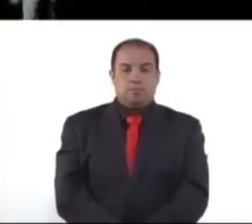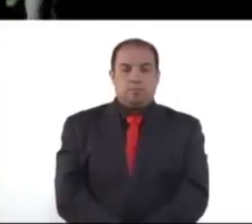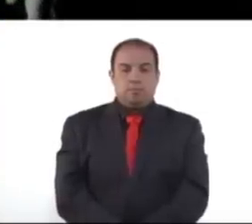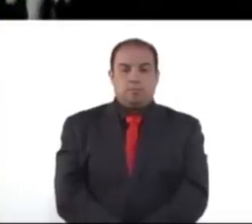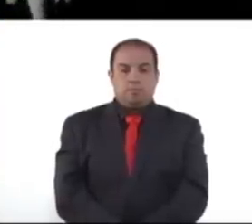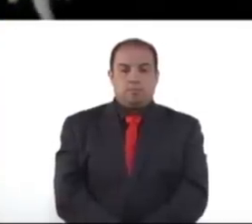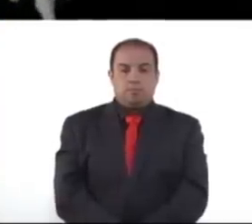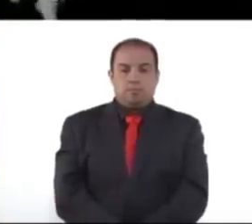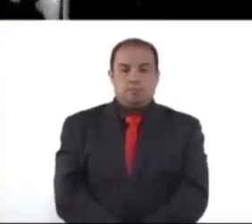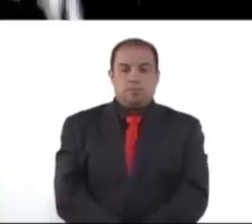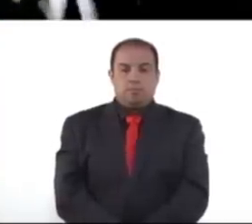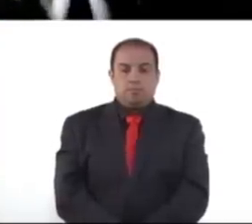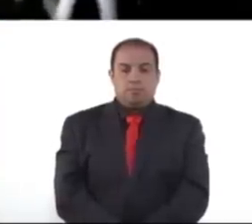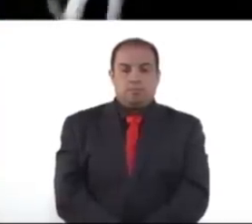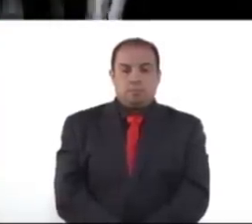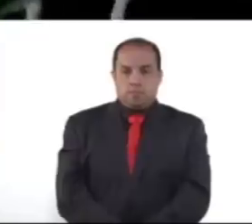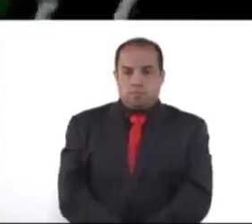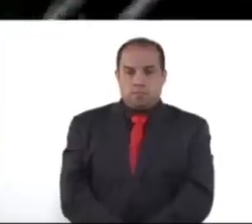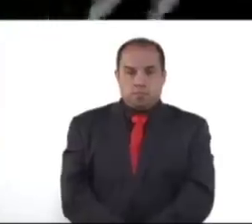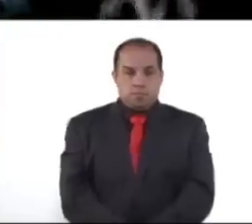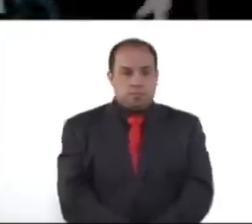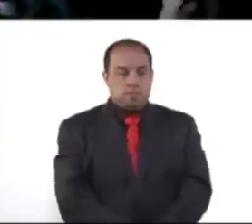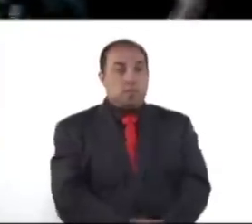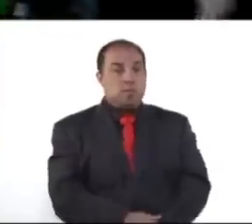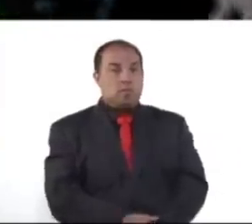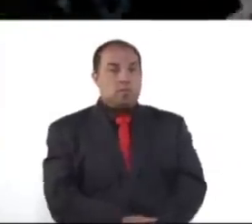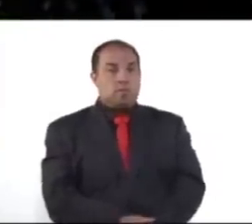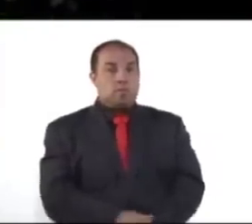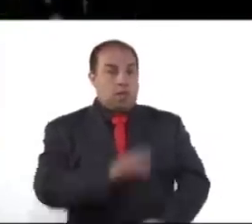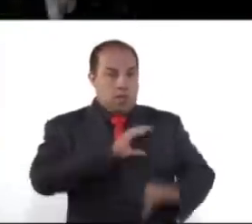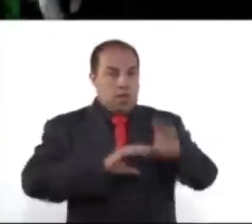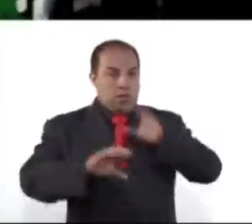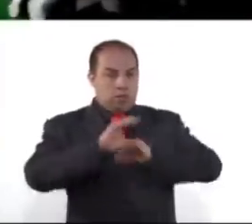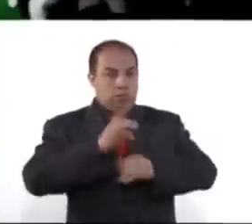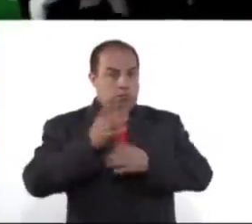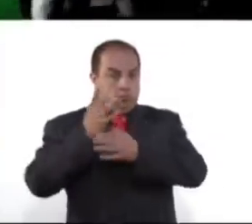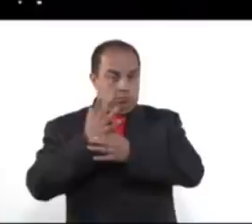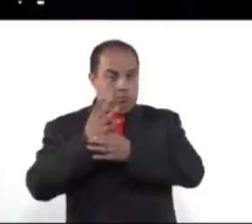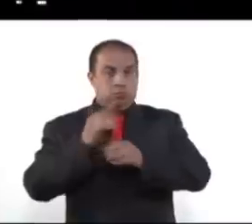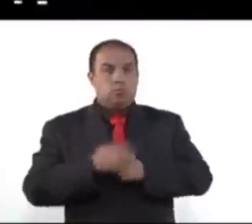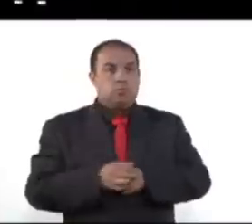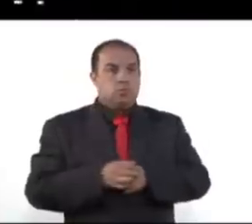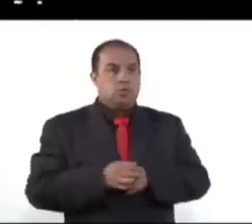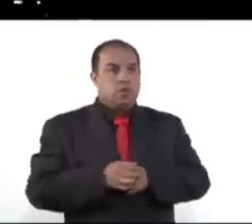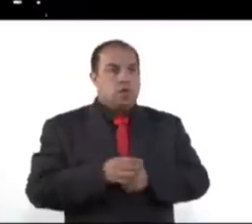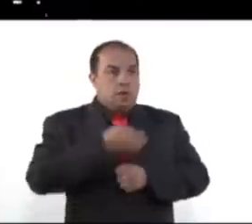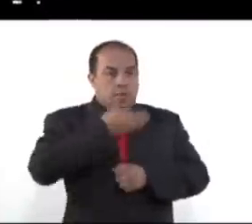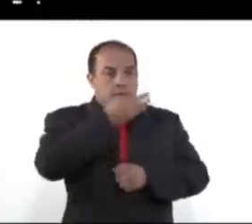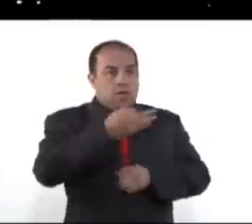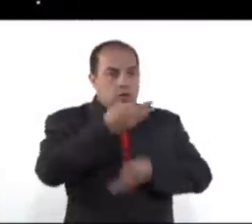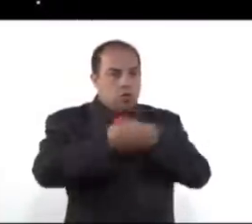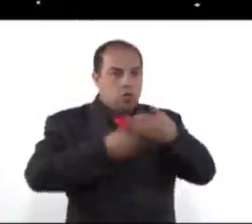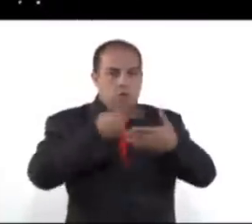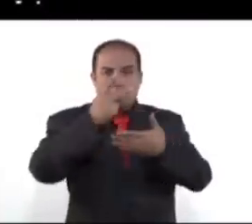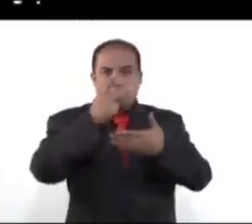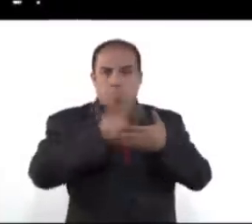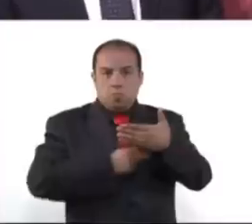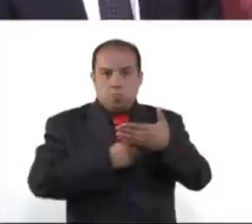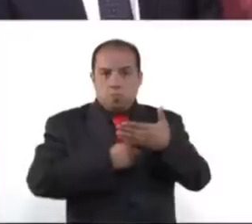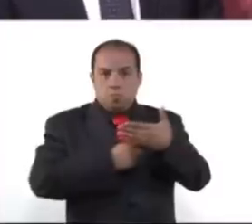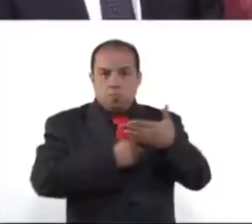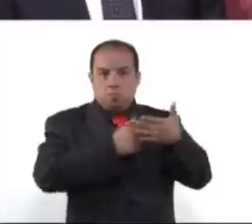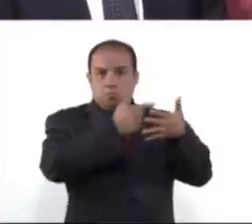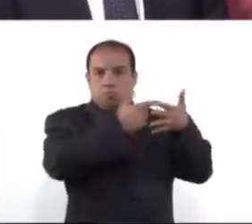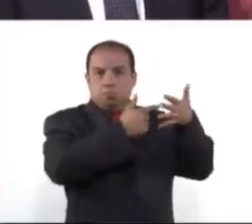Quiero comentarles Que De todos los modelos Que nos presentaron De Los